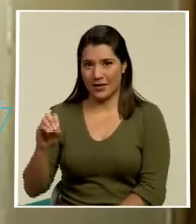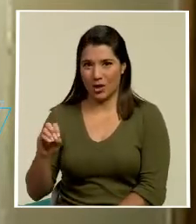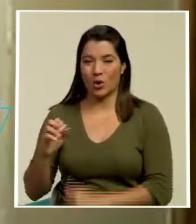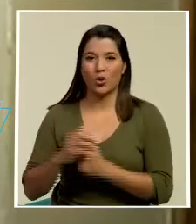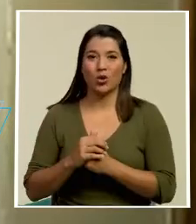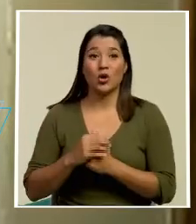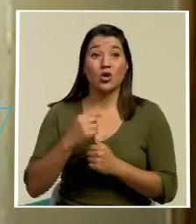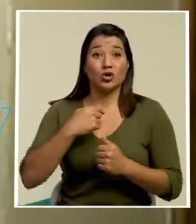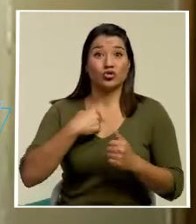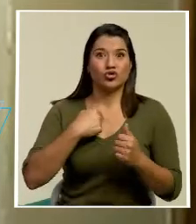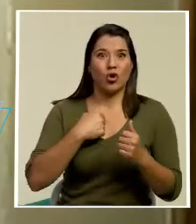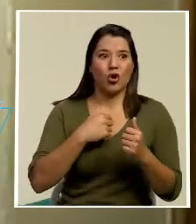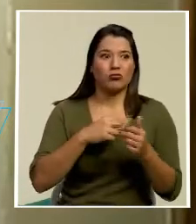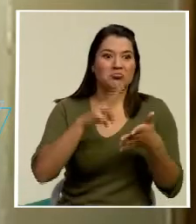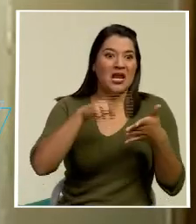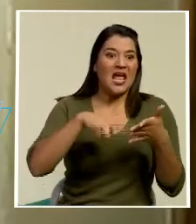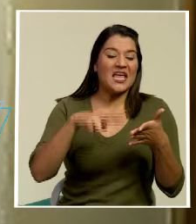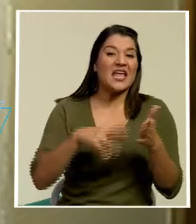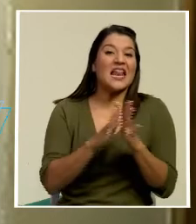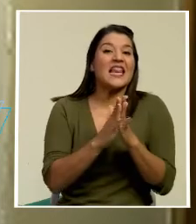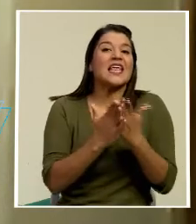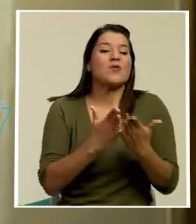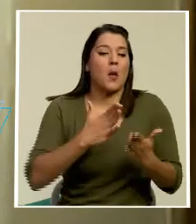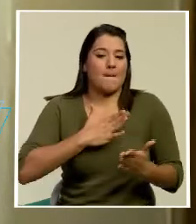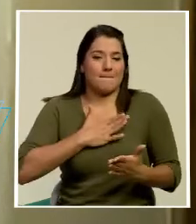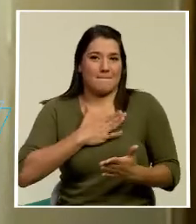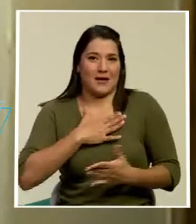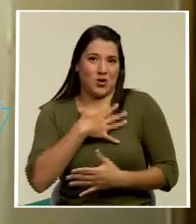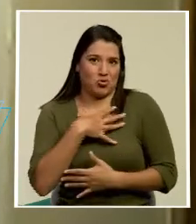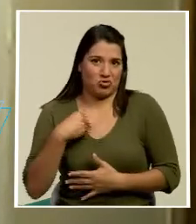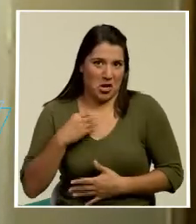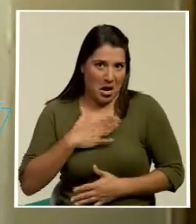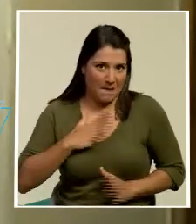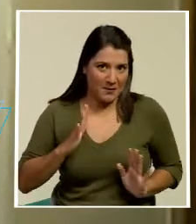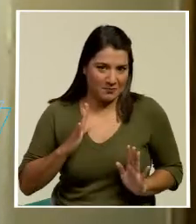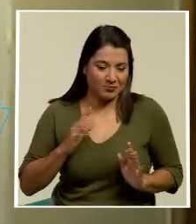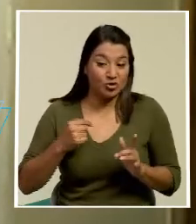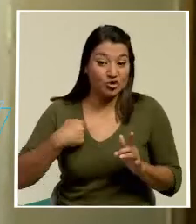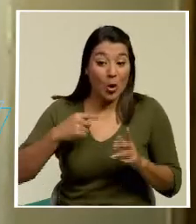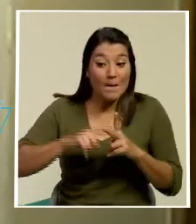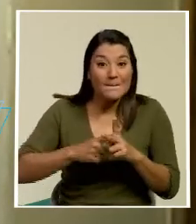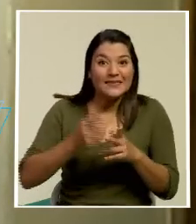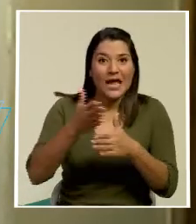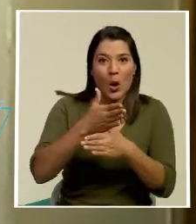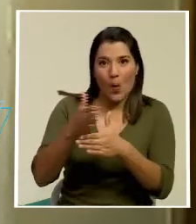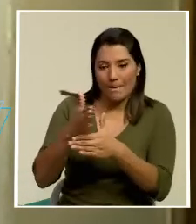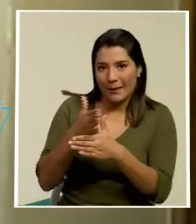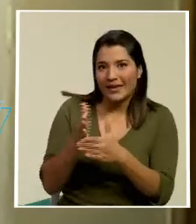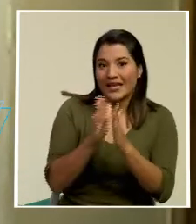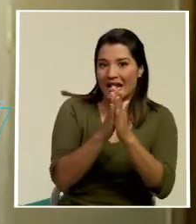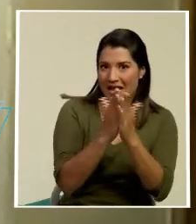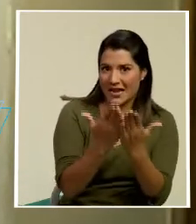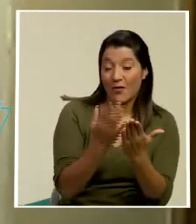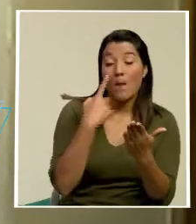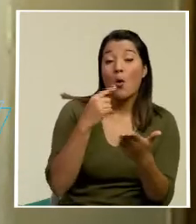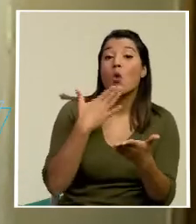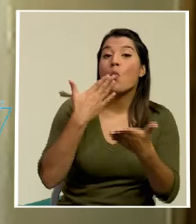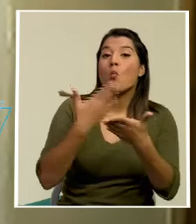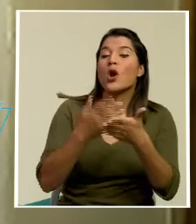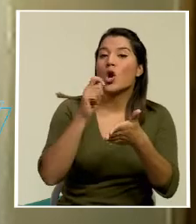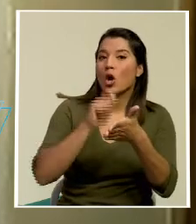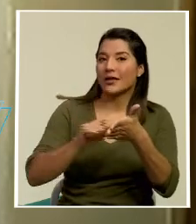leído, y bueno, empecé a compartir esos grandes escritores que tuvimos la dicha